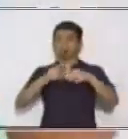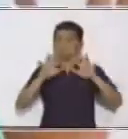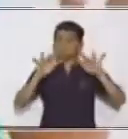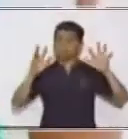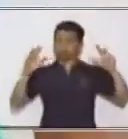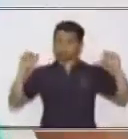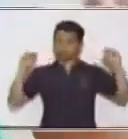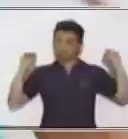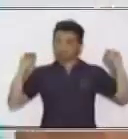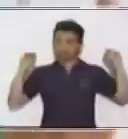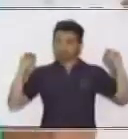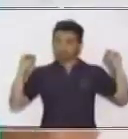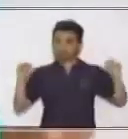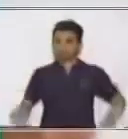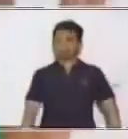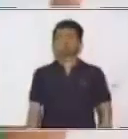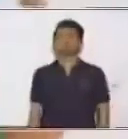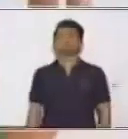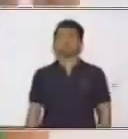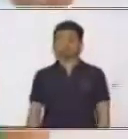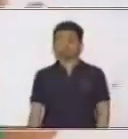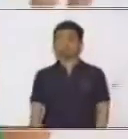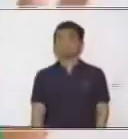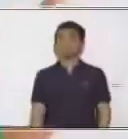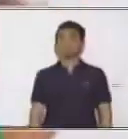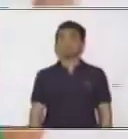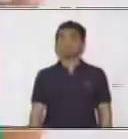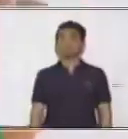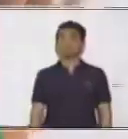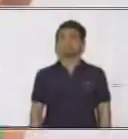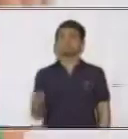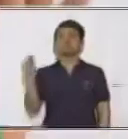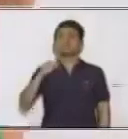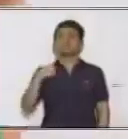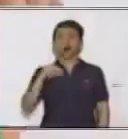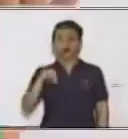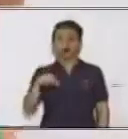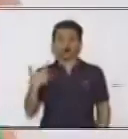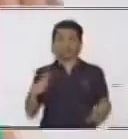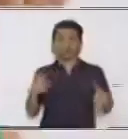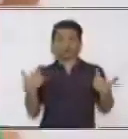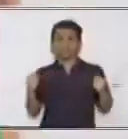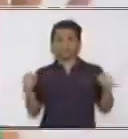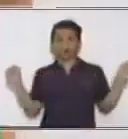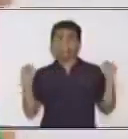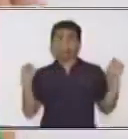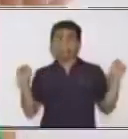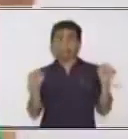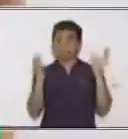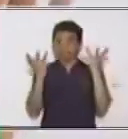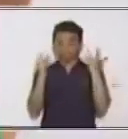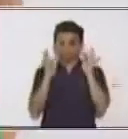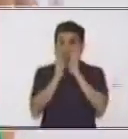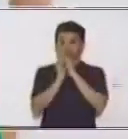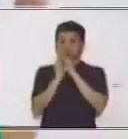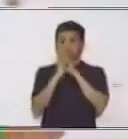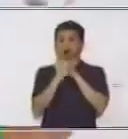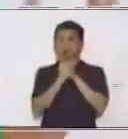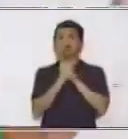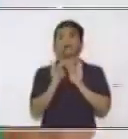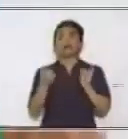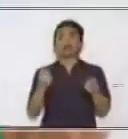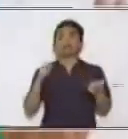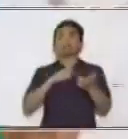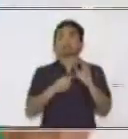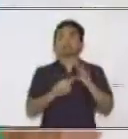manos. Y aunque no lo crean, el ejercicio que hicimos con los dedos y con nuestras manos repercute